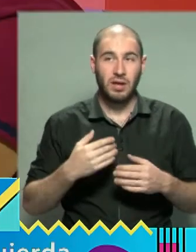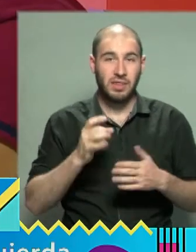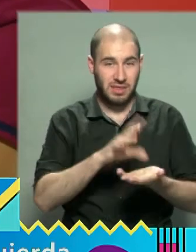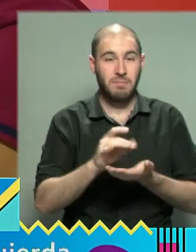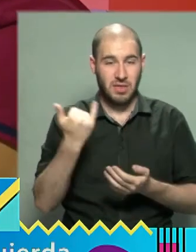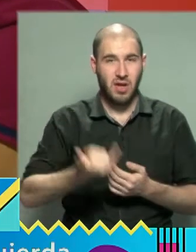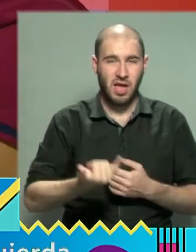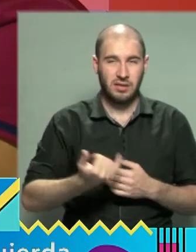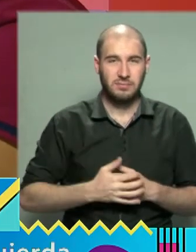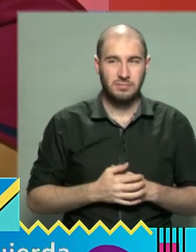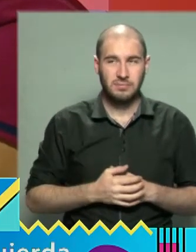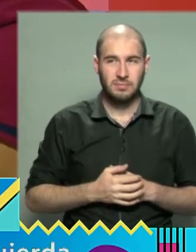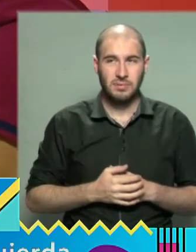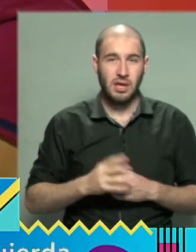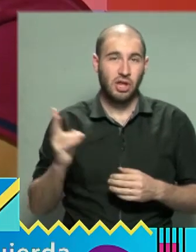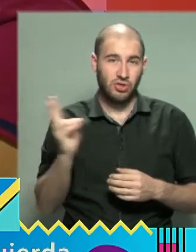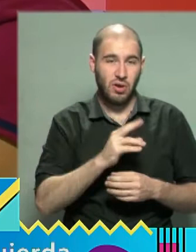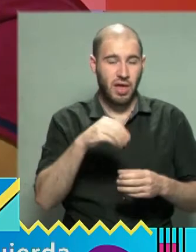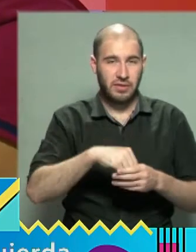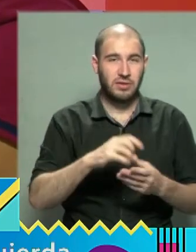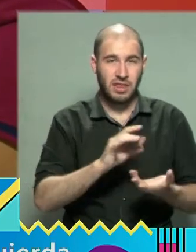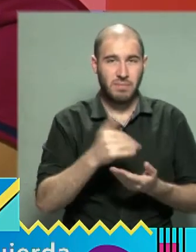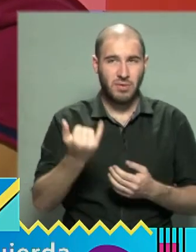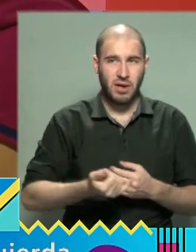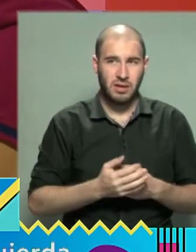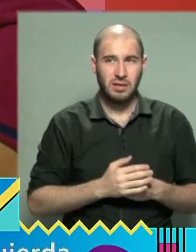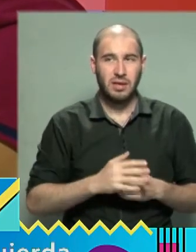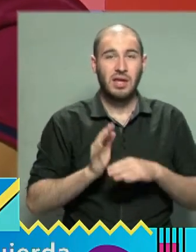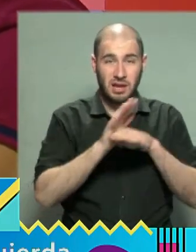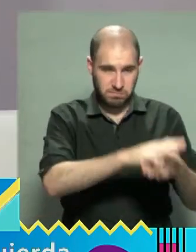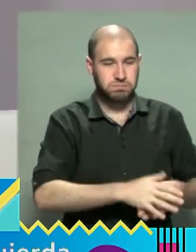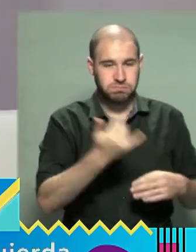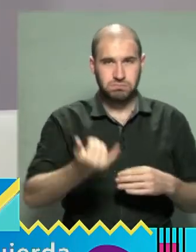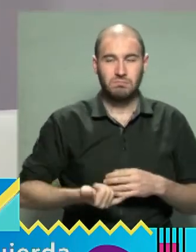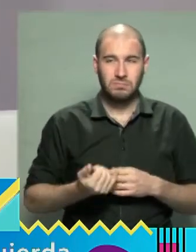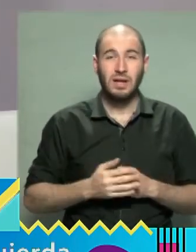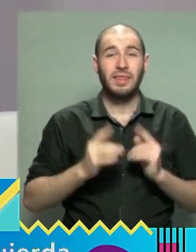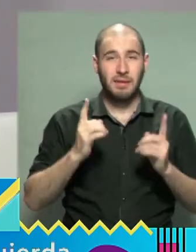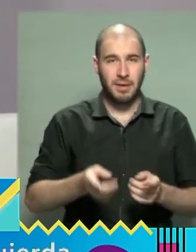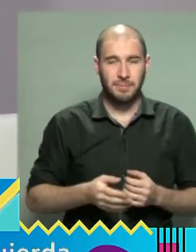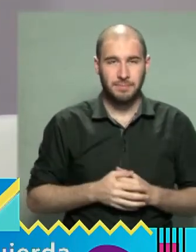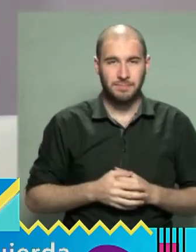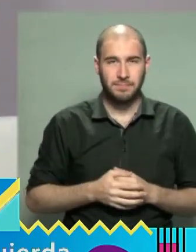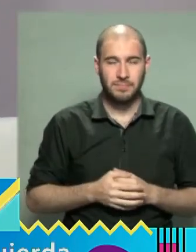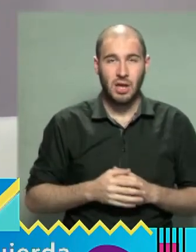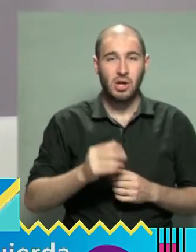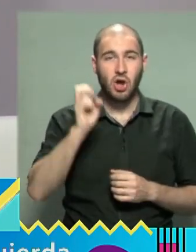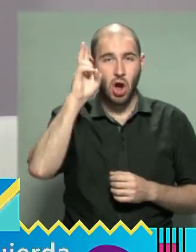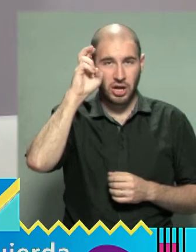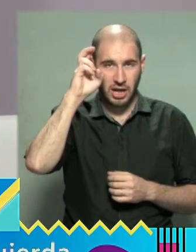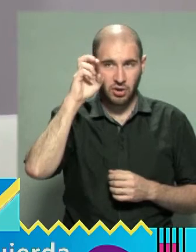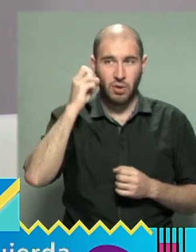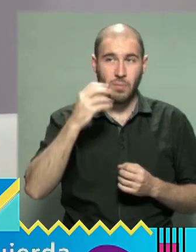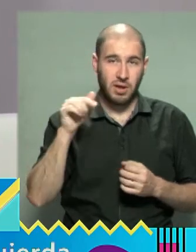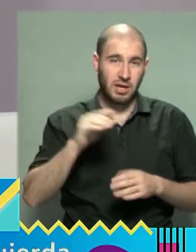despidos en el trole, sí hubieron, se hicieron efectivos. ¿Y hubo represión en esa marcha? Y hubo represión, y además, Cornejo, porque le